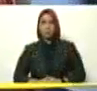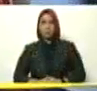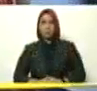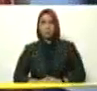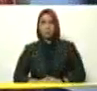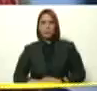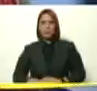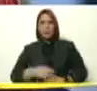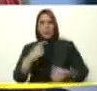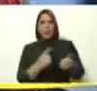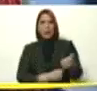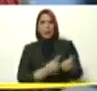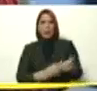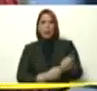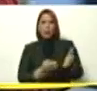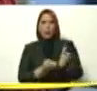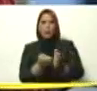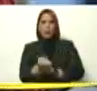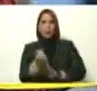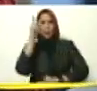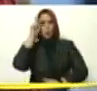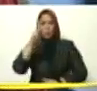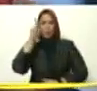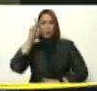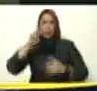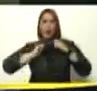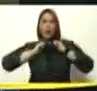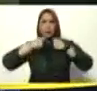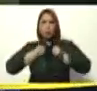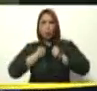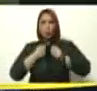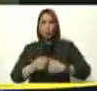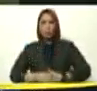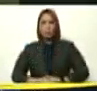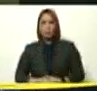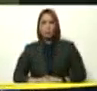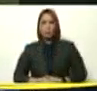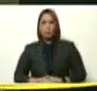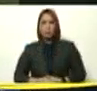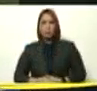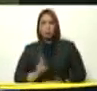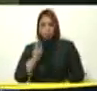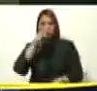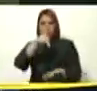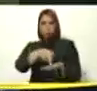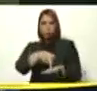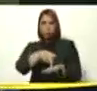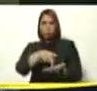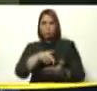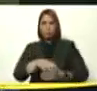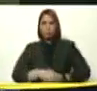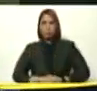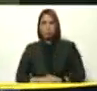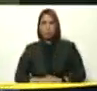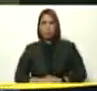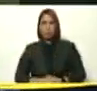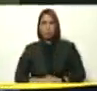el hermano eterno profesor Aristóbulo Turis Almeida, presente,